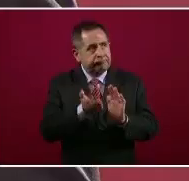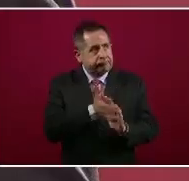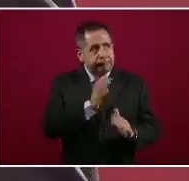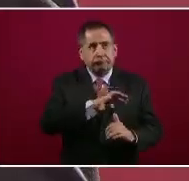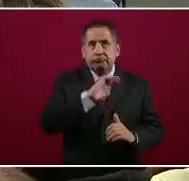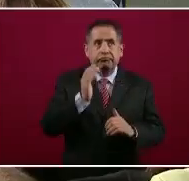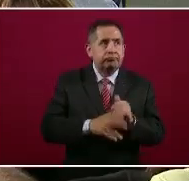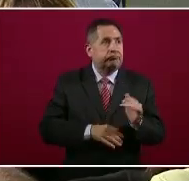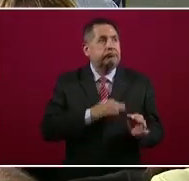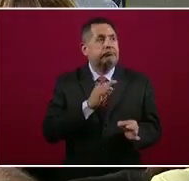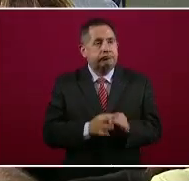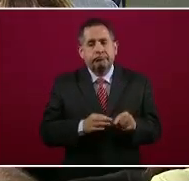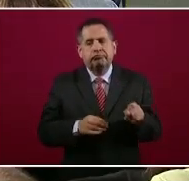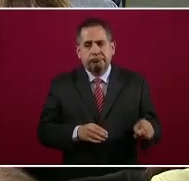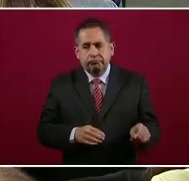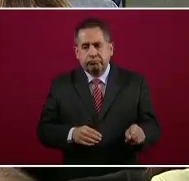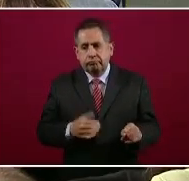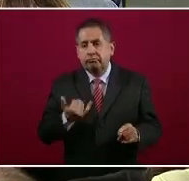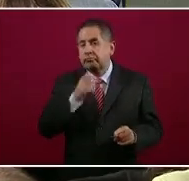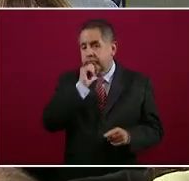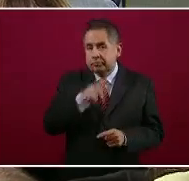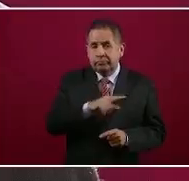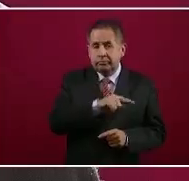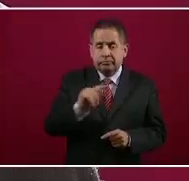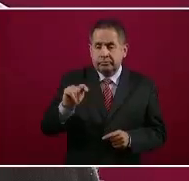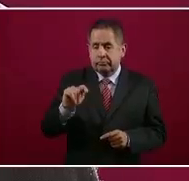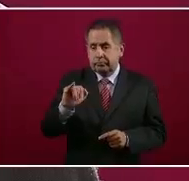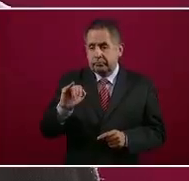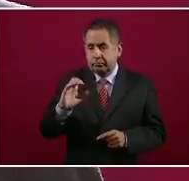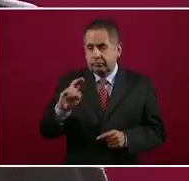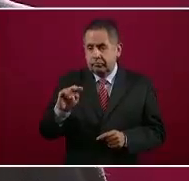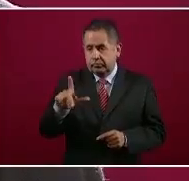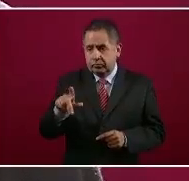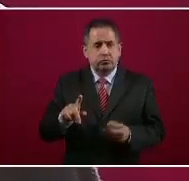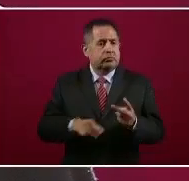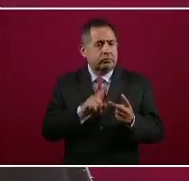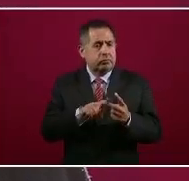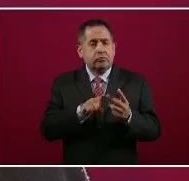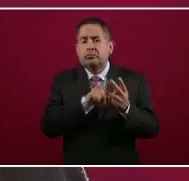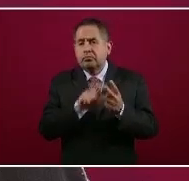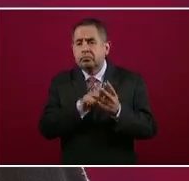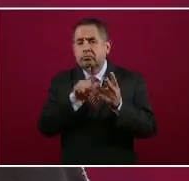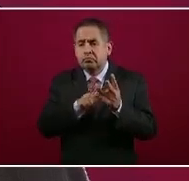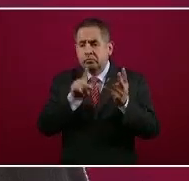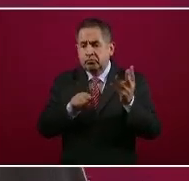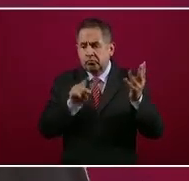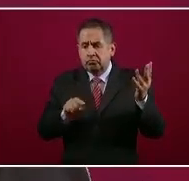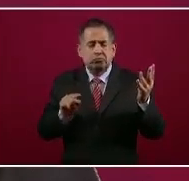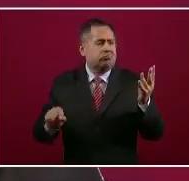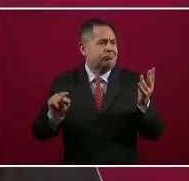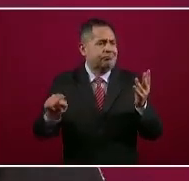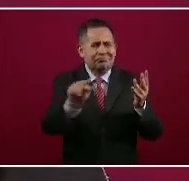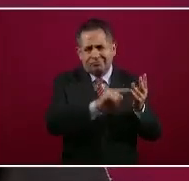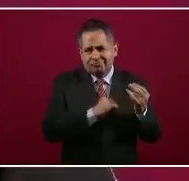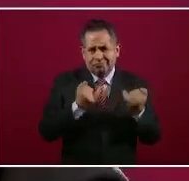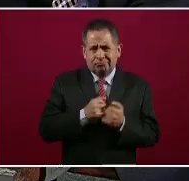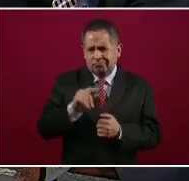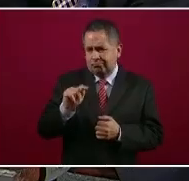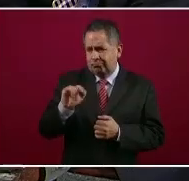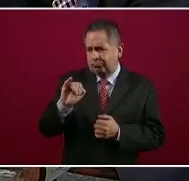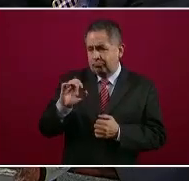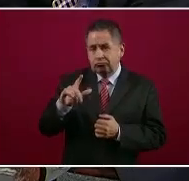hospital y asista el de ticul y asistan otros de ticul es